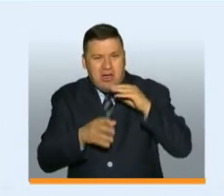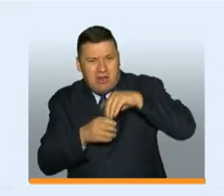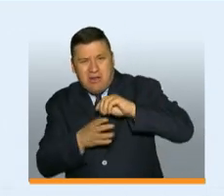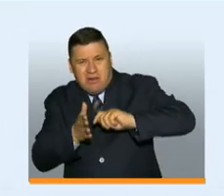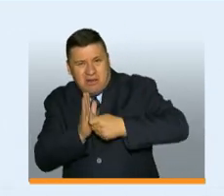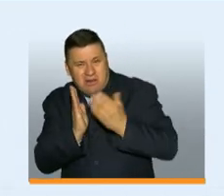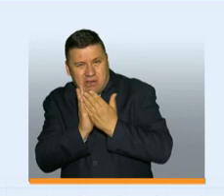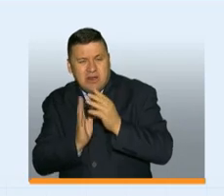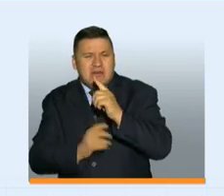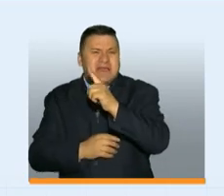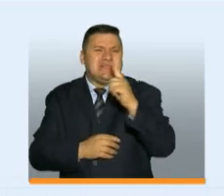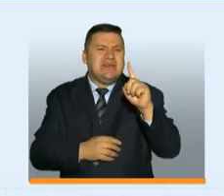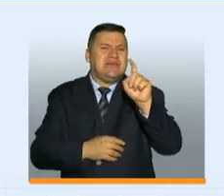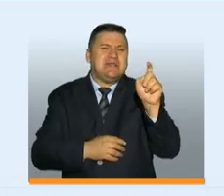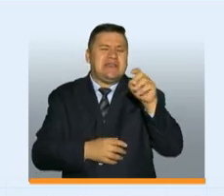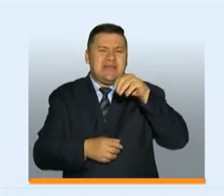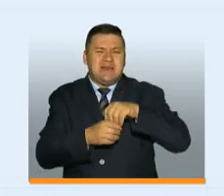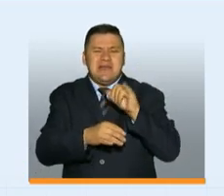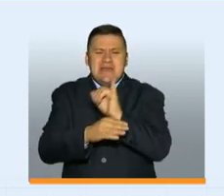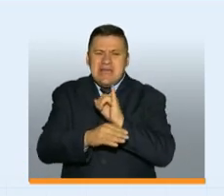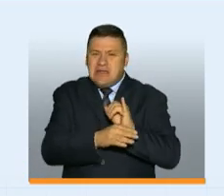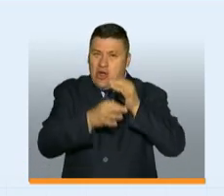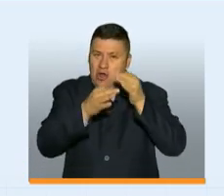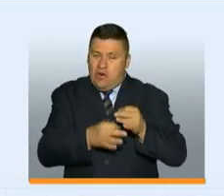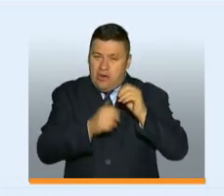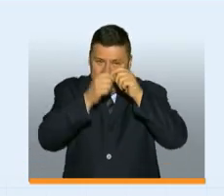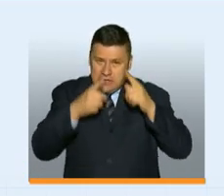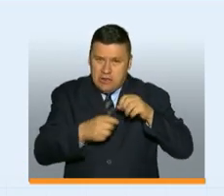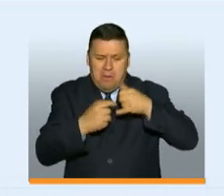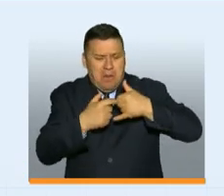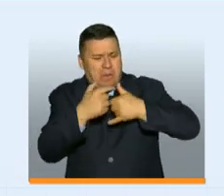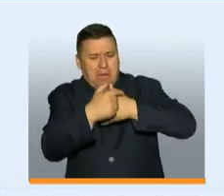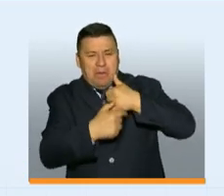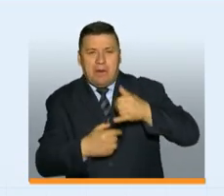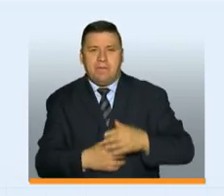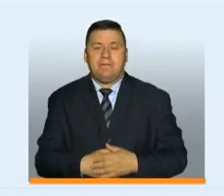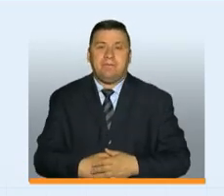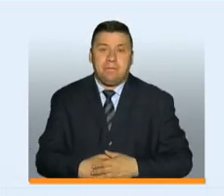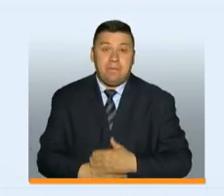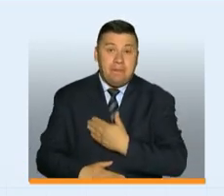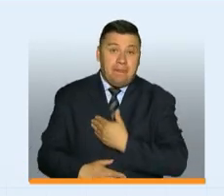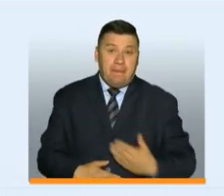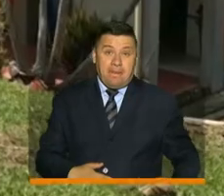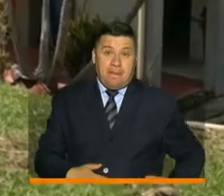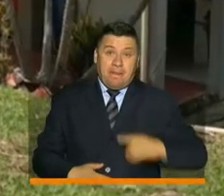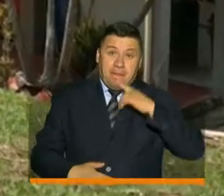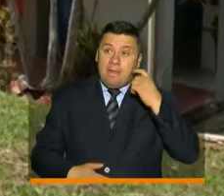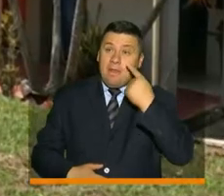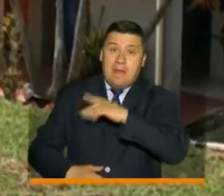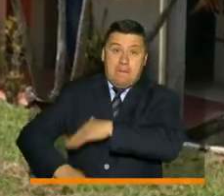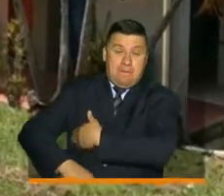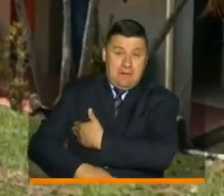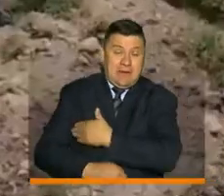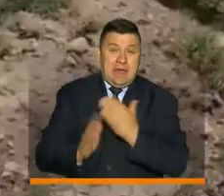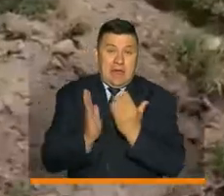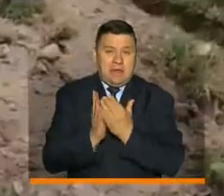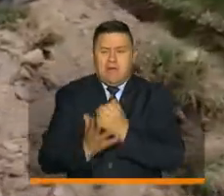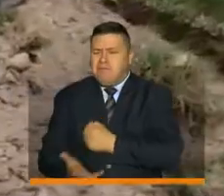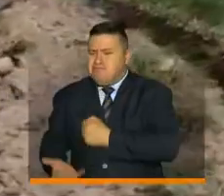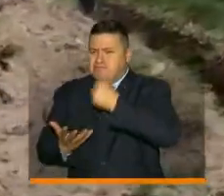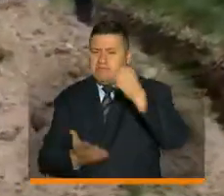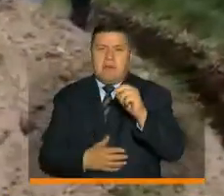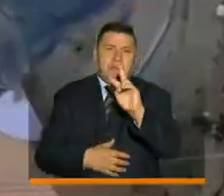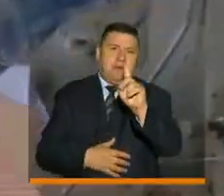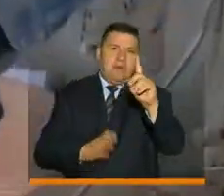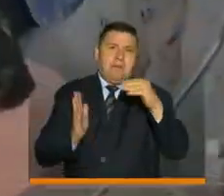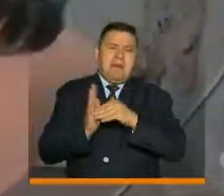de 668 sedes de instituciones oficiales en todo el país. El presidente Iván Duque y la ministra de Educación han destinado